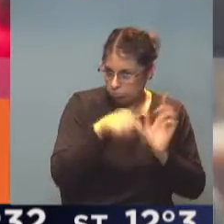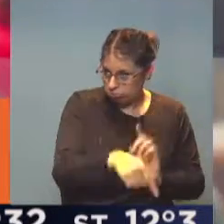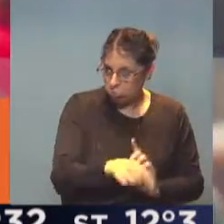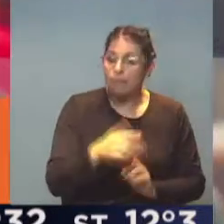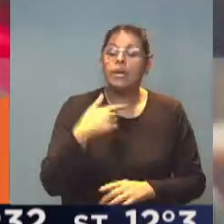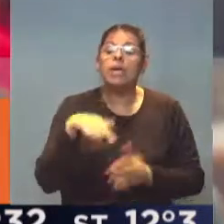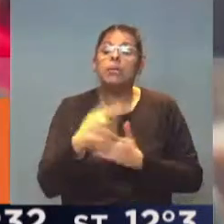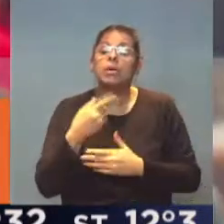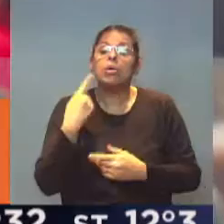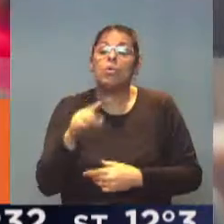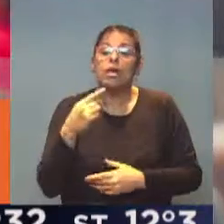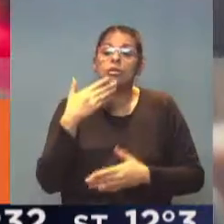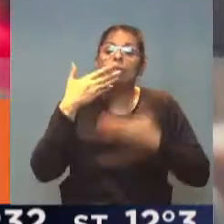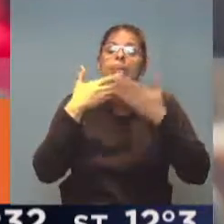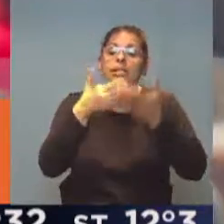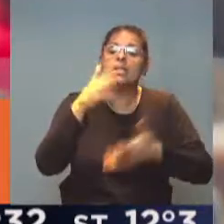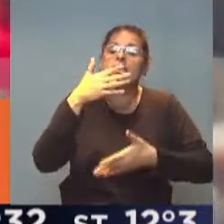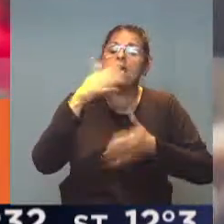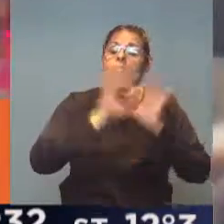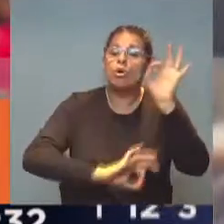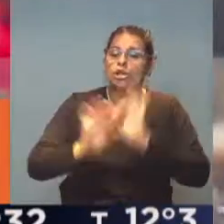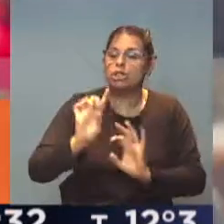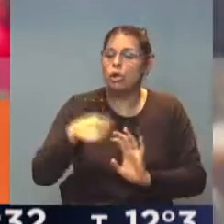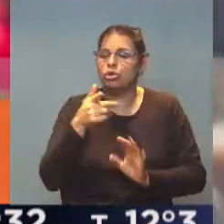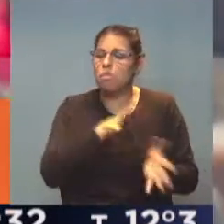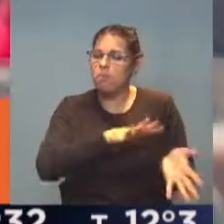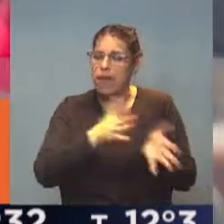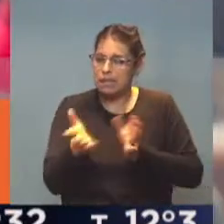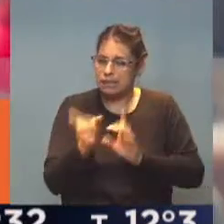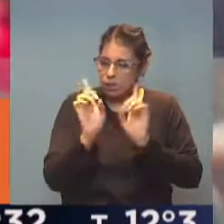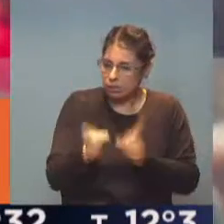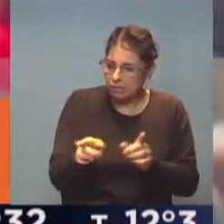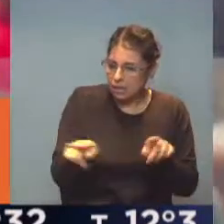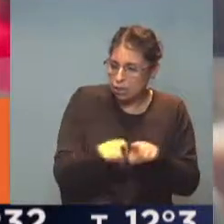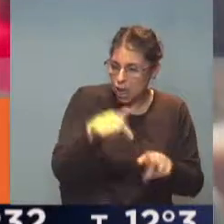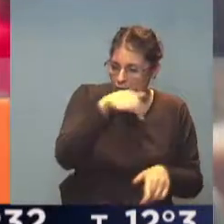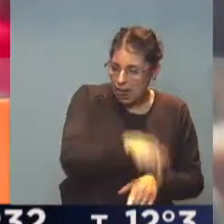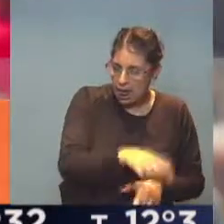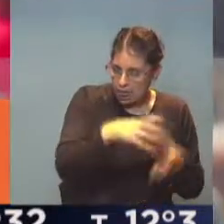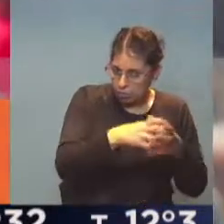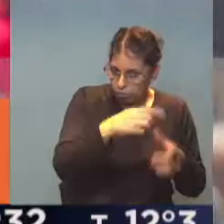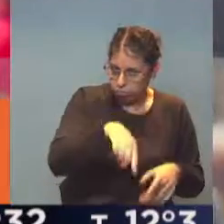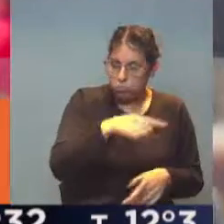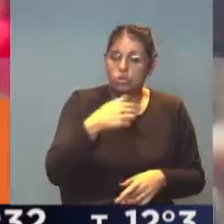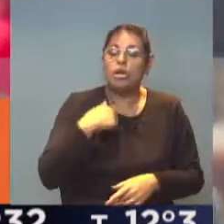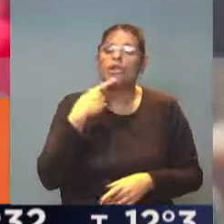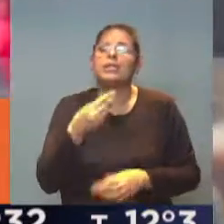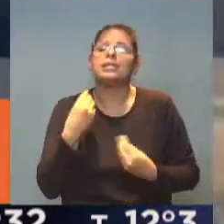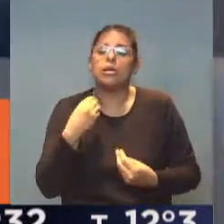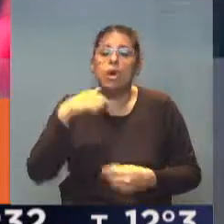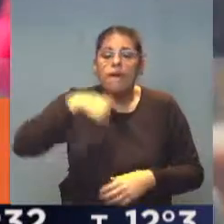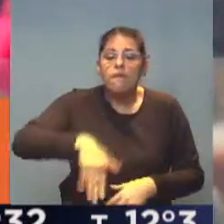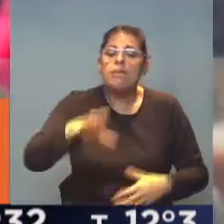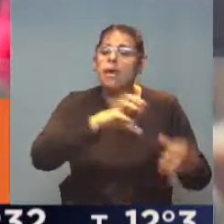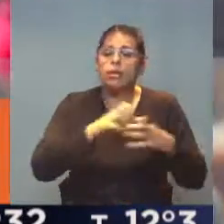cuando se presenta un proyecto alternativo que es muy parecido además al nuestro, en realidad lo que nos están diciendo es, miren, ahora vamos a discutir